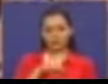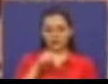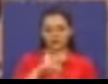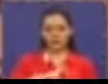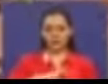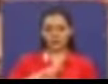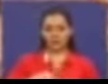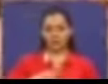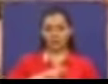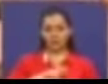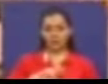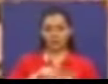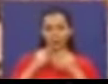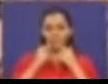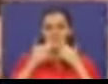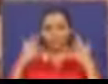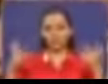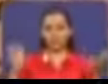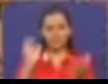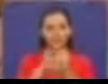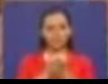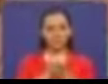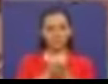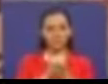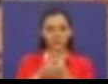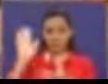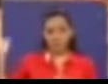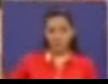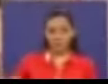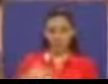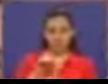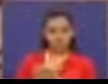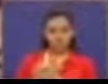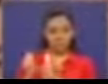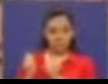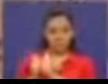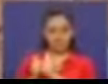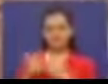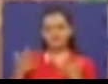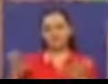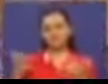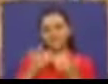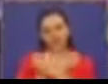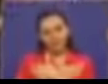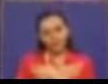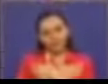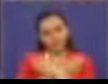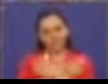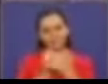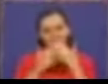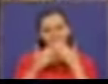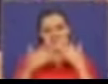Es el cumpleaños de su esposa, viva la santa, vino su señora. Bueno, le da un gran abrazo, ¿no?